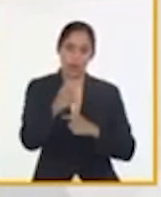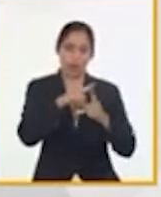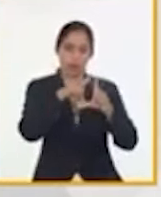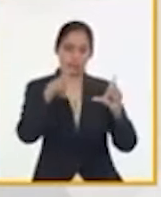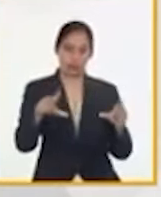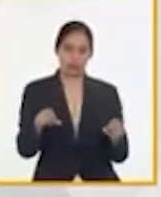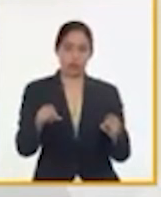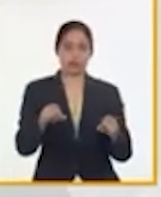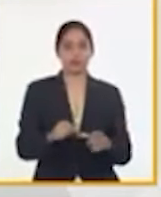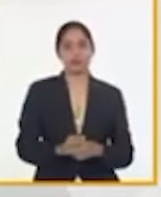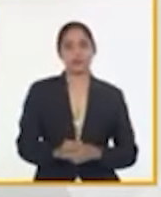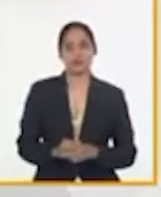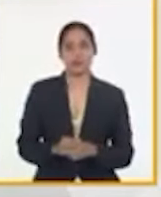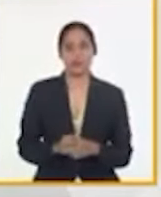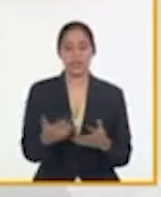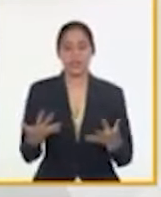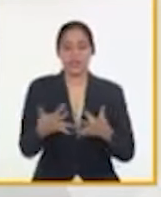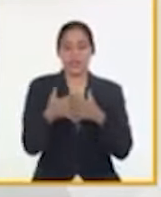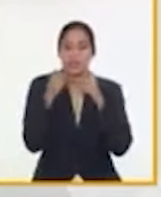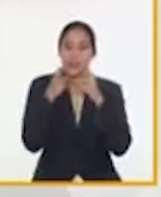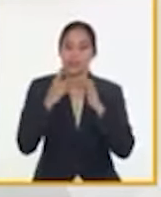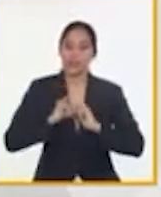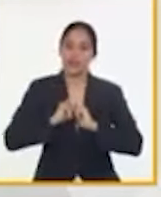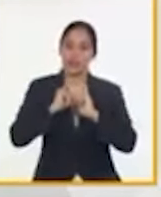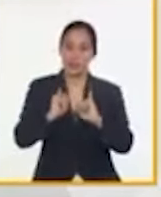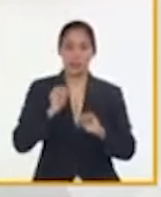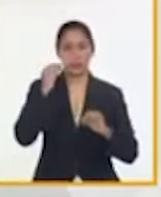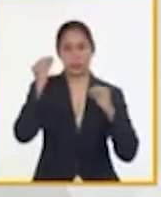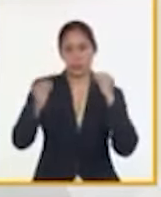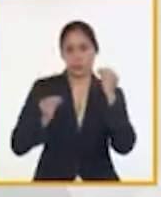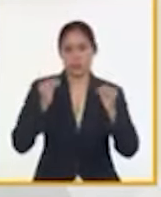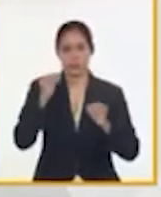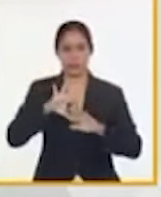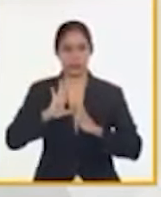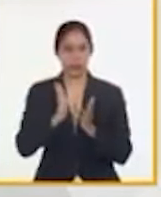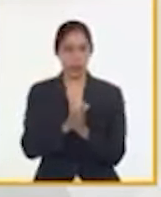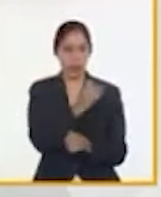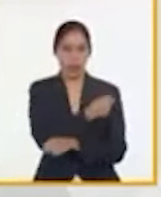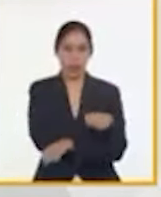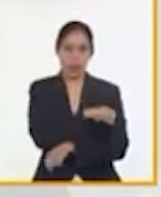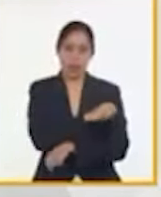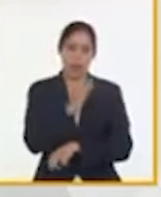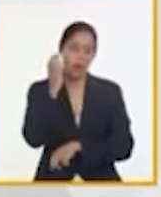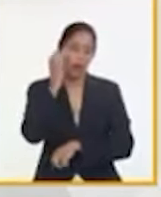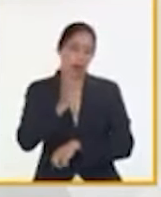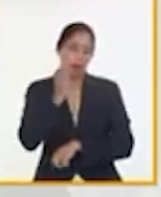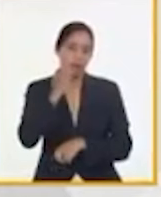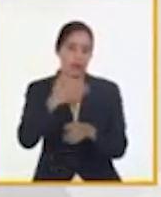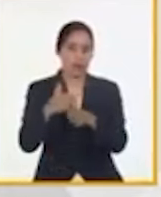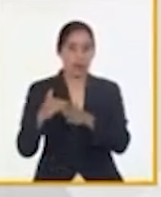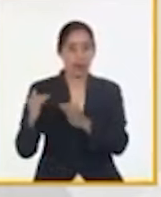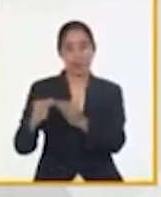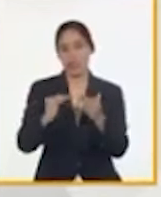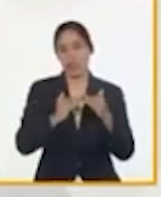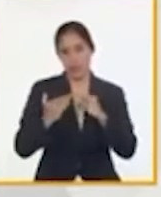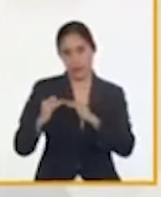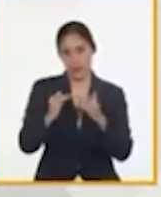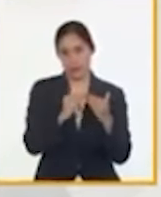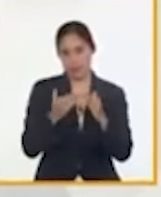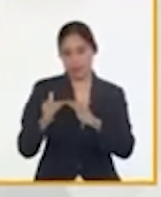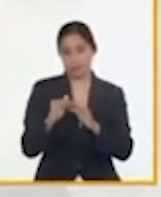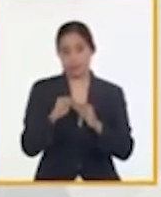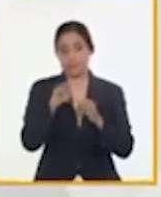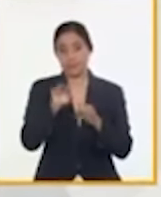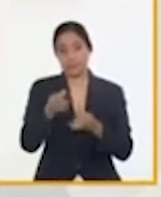hacerlo. En aras que haya claridad y total Para eso transparencia. está ahora el Para análisis eso está la y el consulta. debate, la Para eso está la consulta. consulta. Y al final,